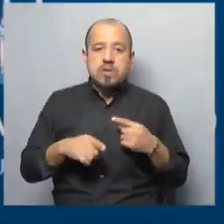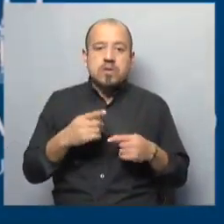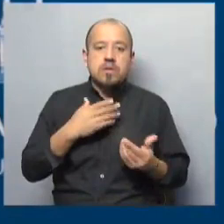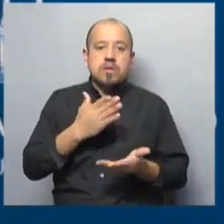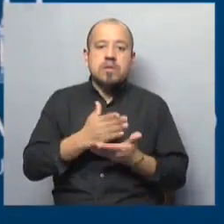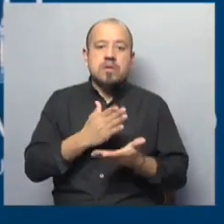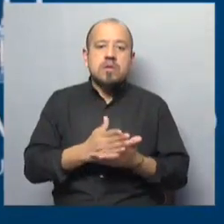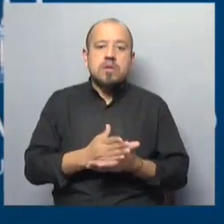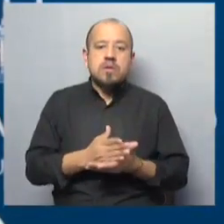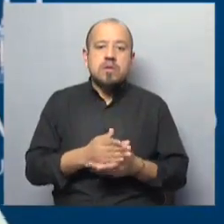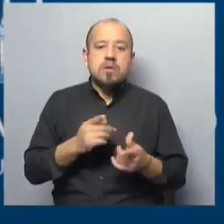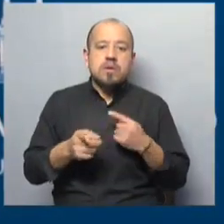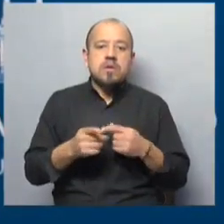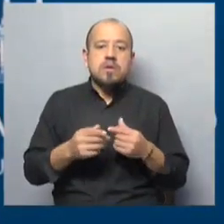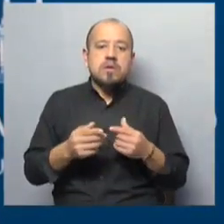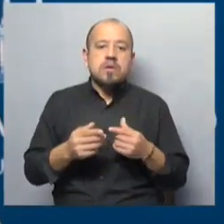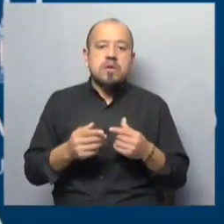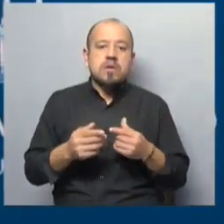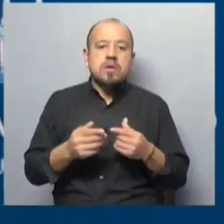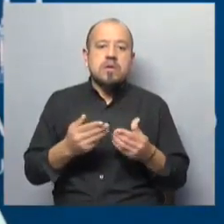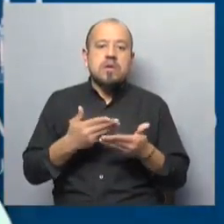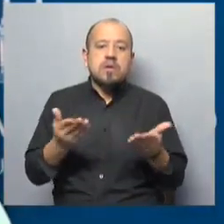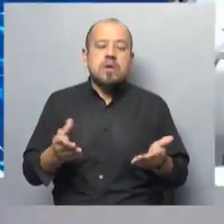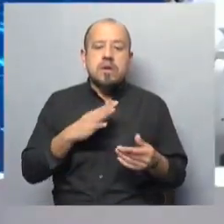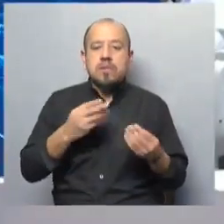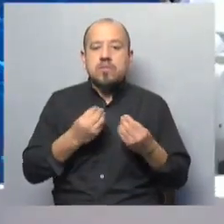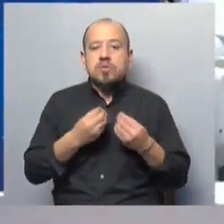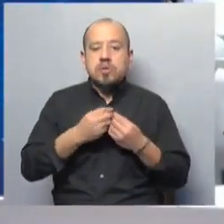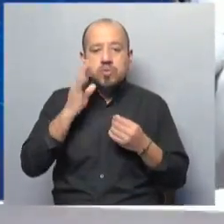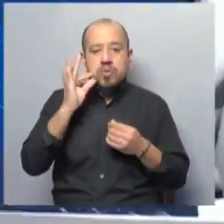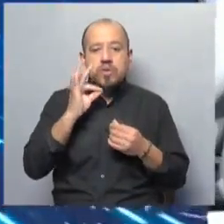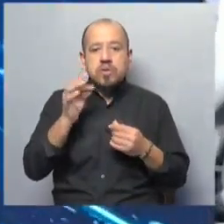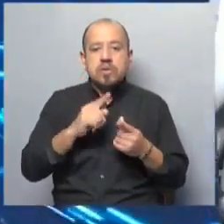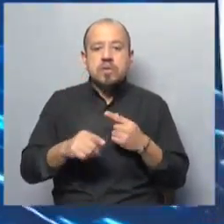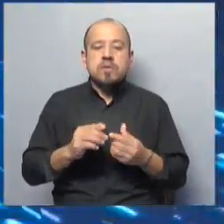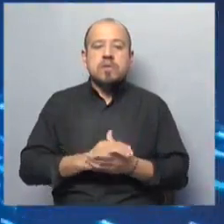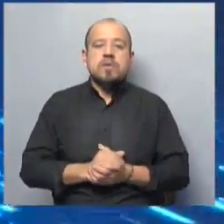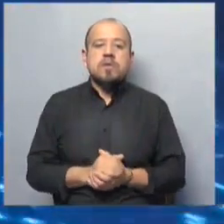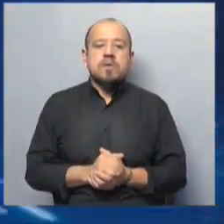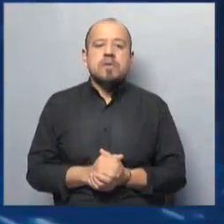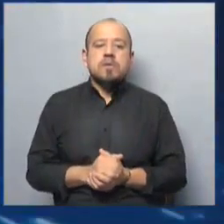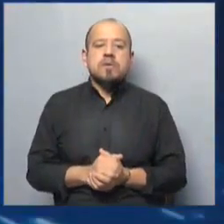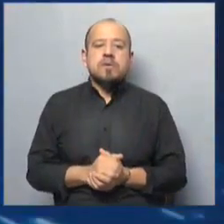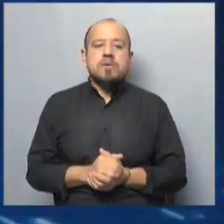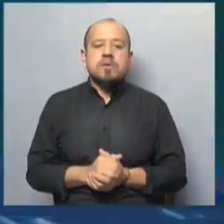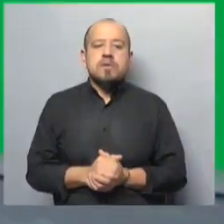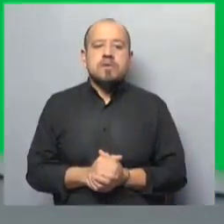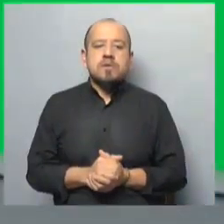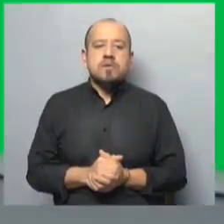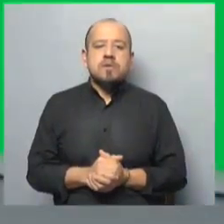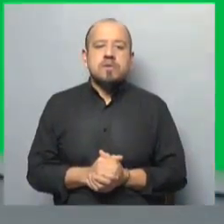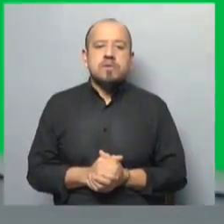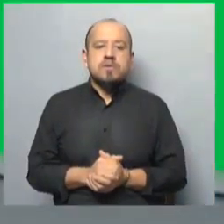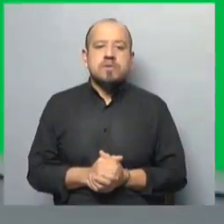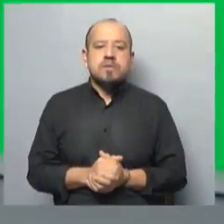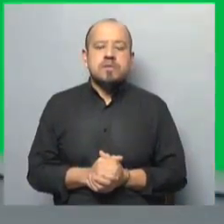cooperación son, sin lugar a dudas, inagotables. Desde China, Eduardo Delgado, para TV Ciudad. El